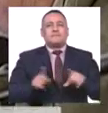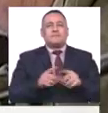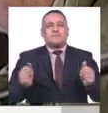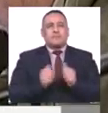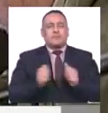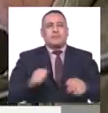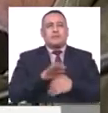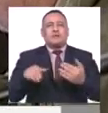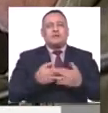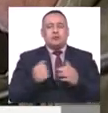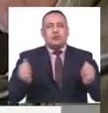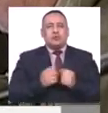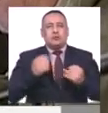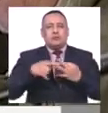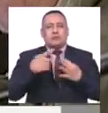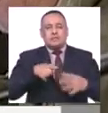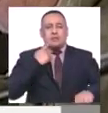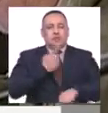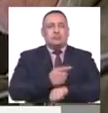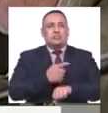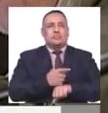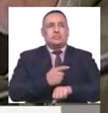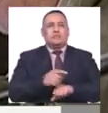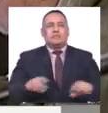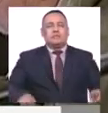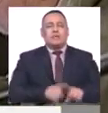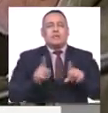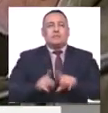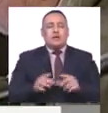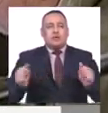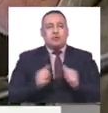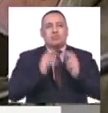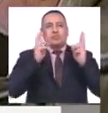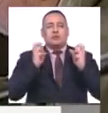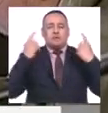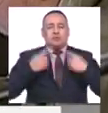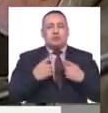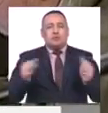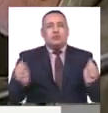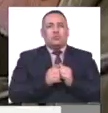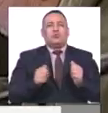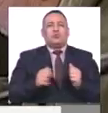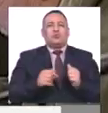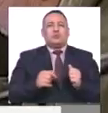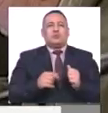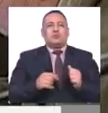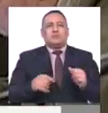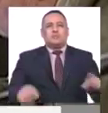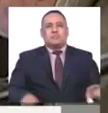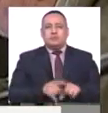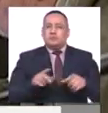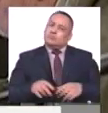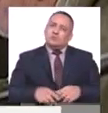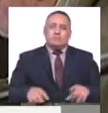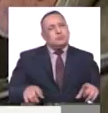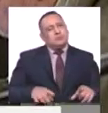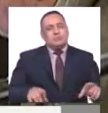través de las recusaciones, de las excusas, de las